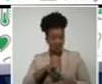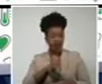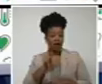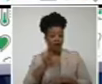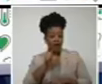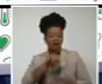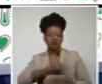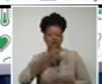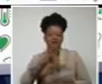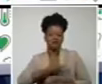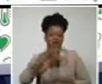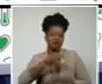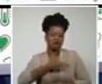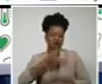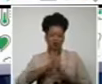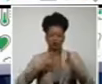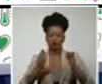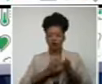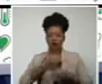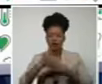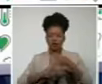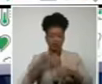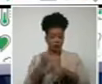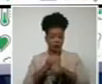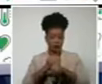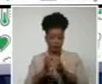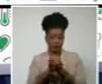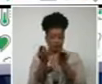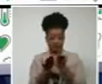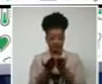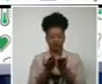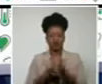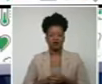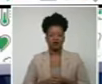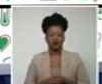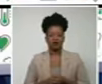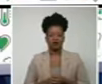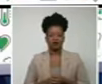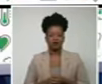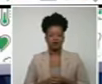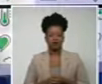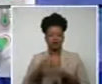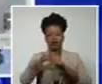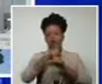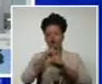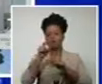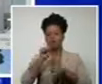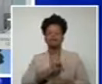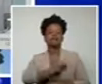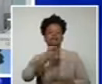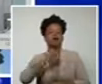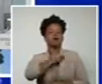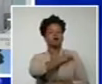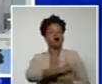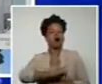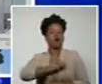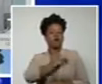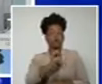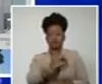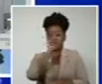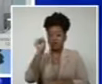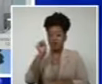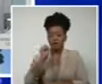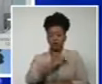digamos que plasmado, elaborado una sección que se titula Salvando el Amor. Y Salvando el Amor nos presenta al más joven